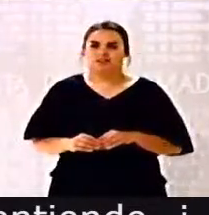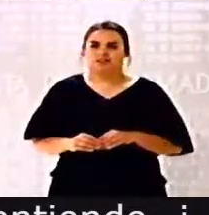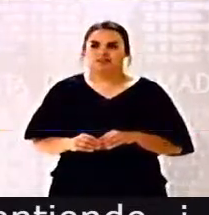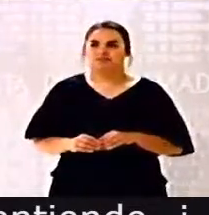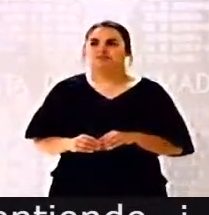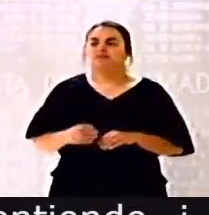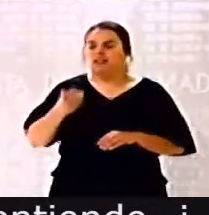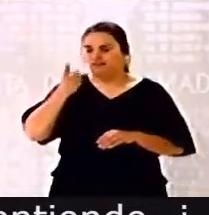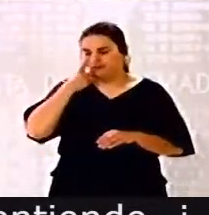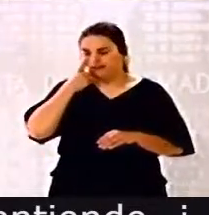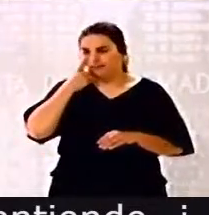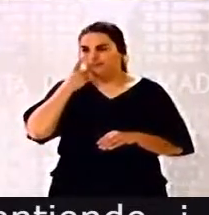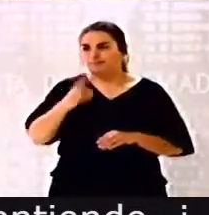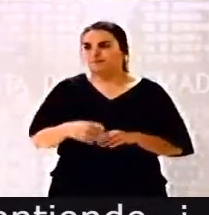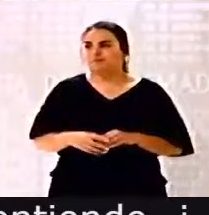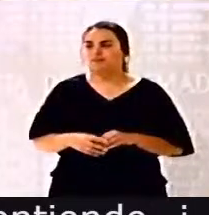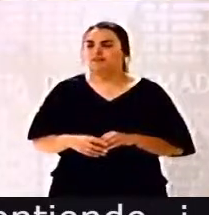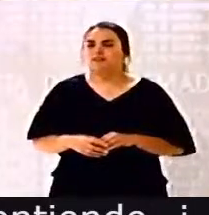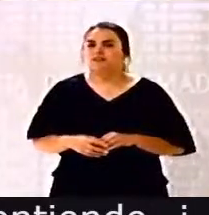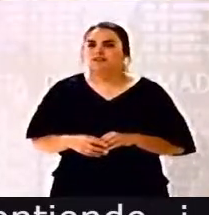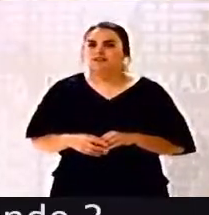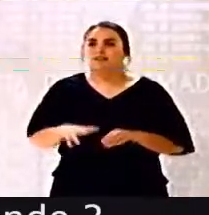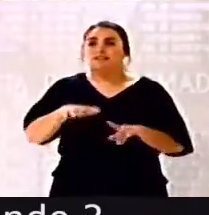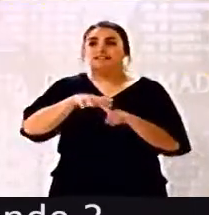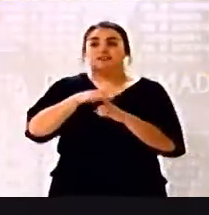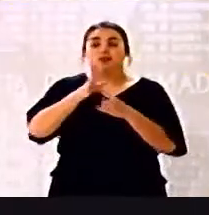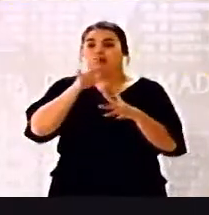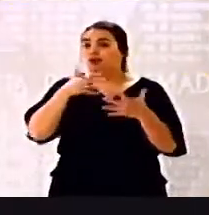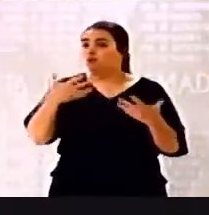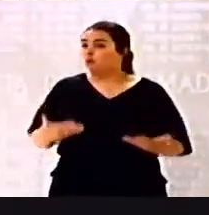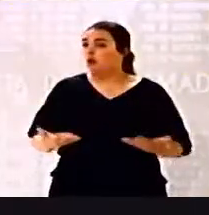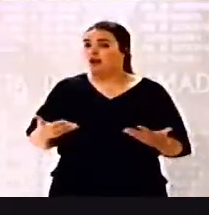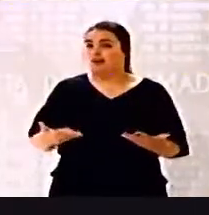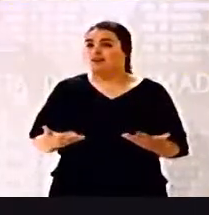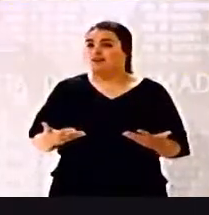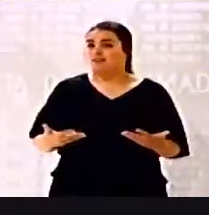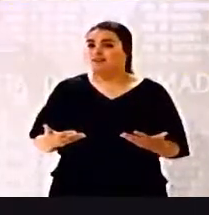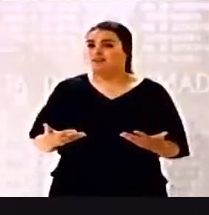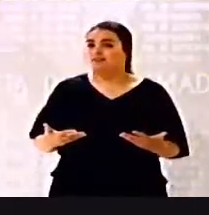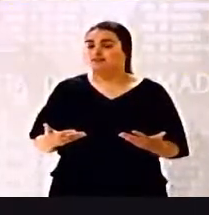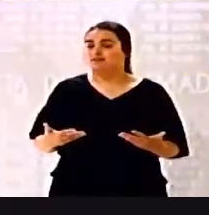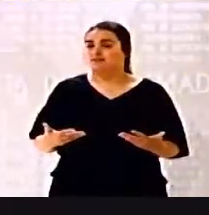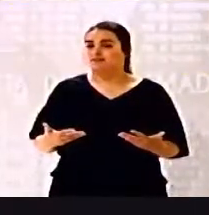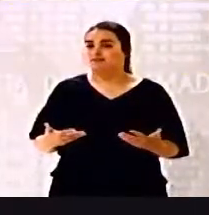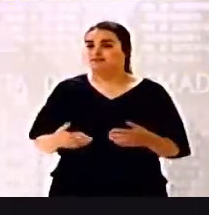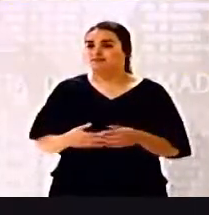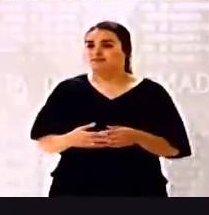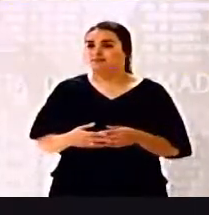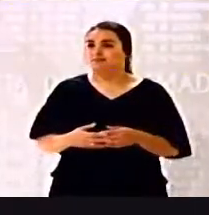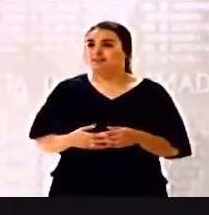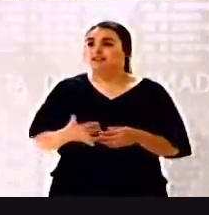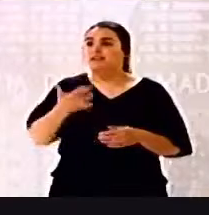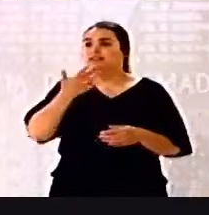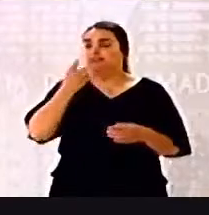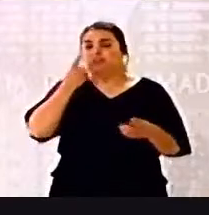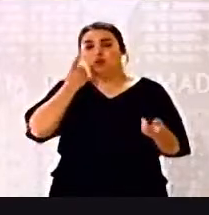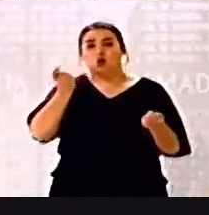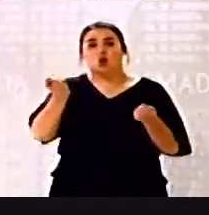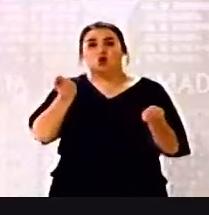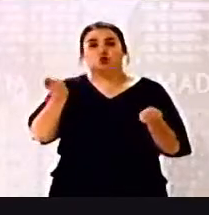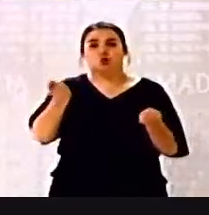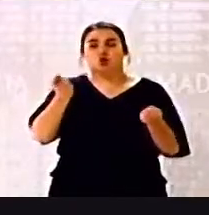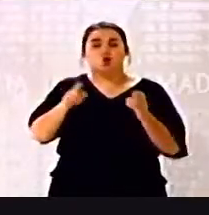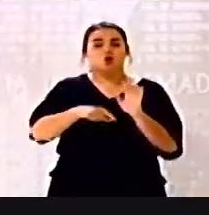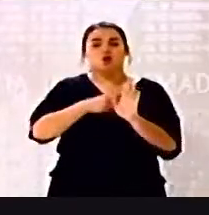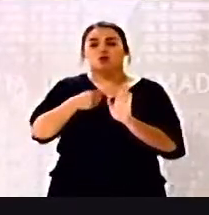Vamos a ver. En la situación en la que estamos ahora mismo es que quien tiene el control absoluto